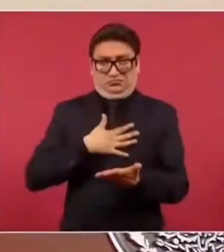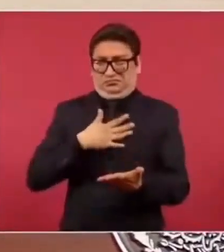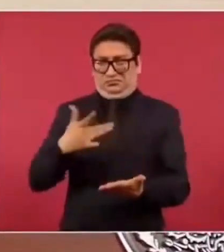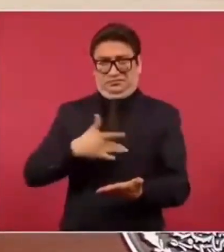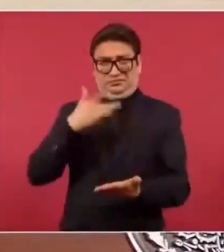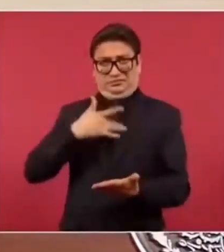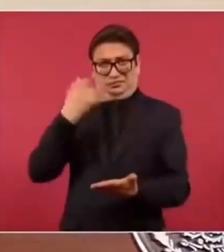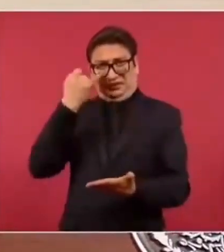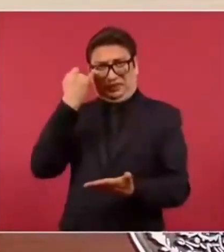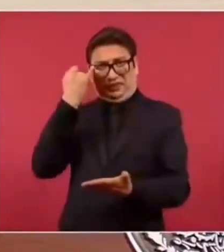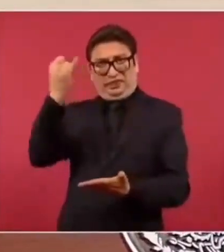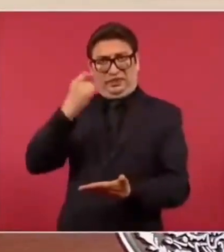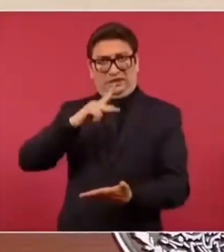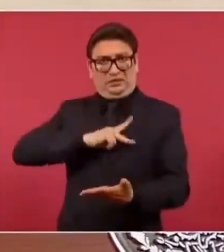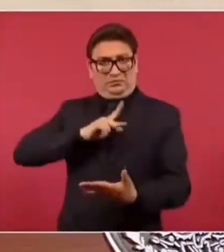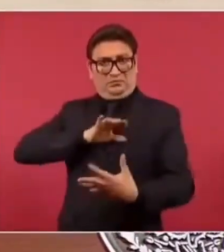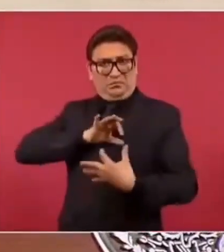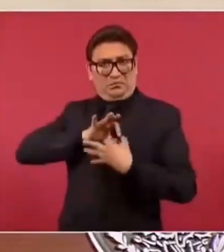la esencia